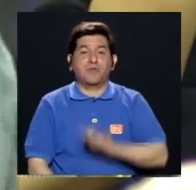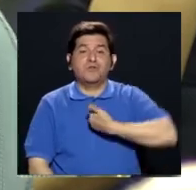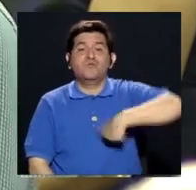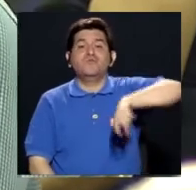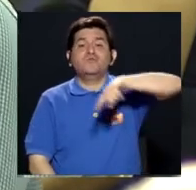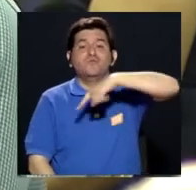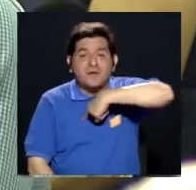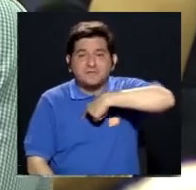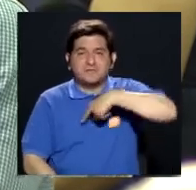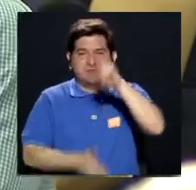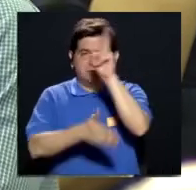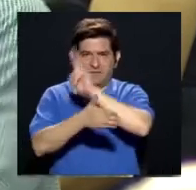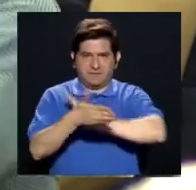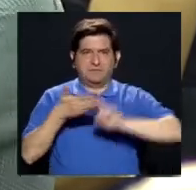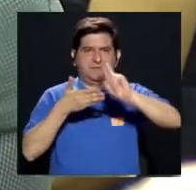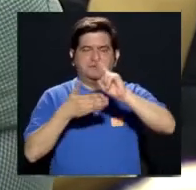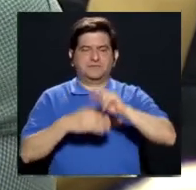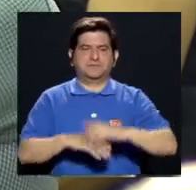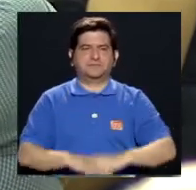nuestra universidad.